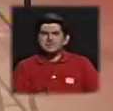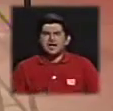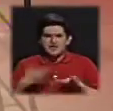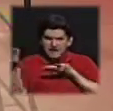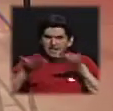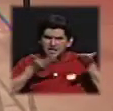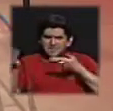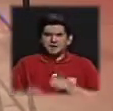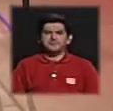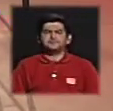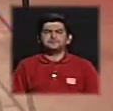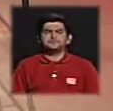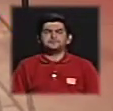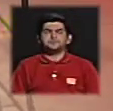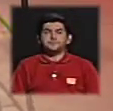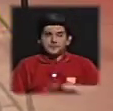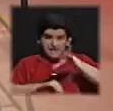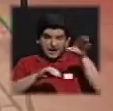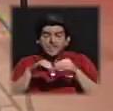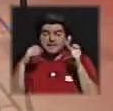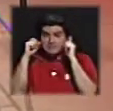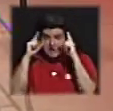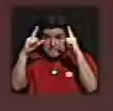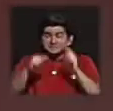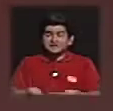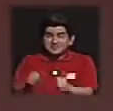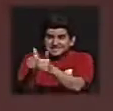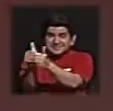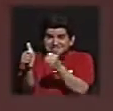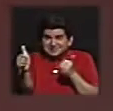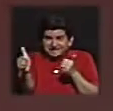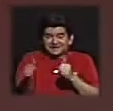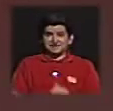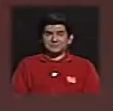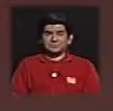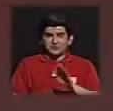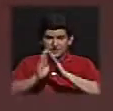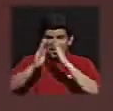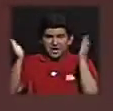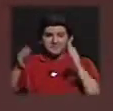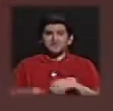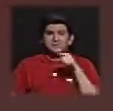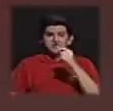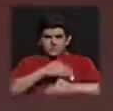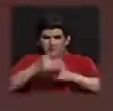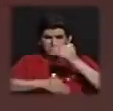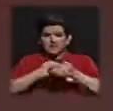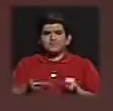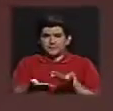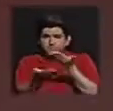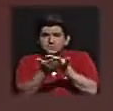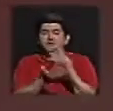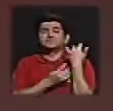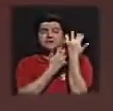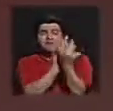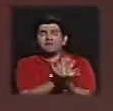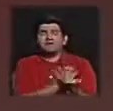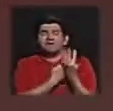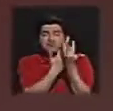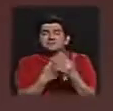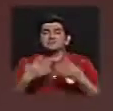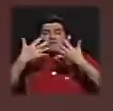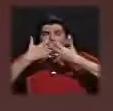estos servicios. No, y además que lo que es sorprendente es que se demoró la apertura del cartel, precisamente esperando que